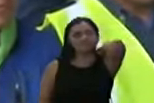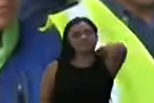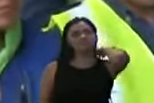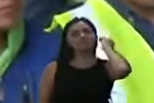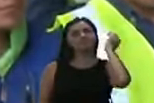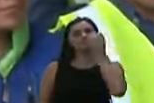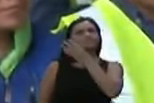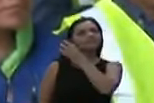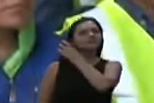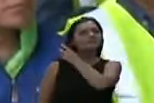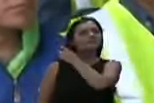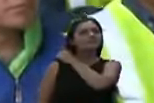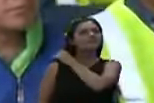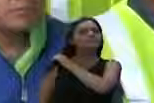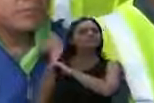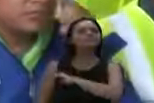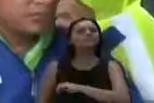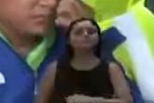compatriotas